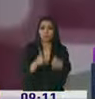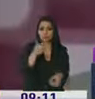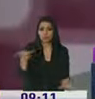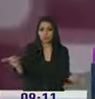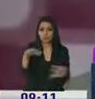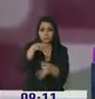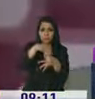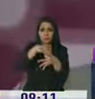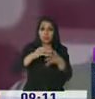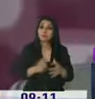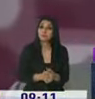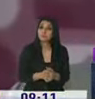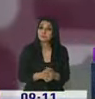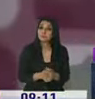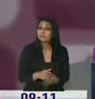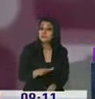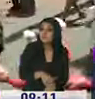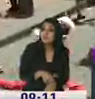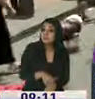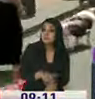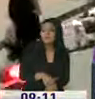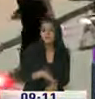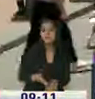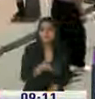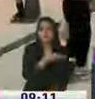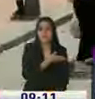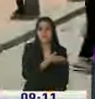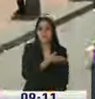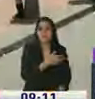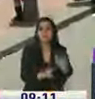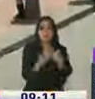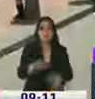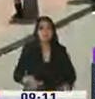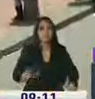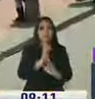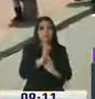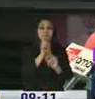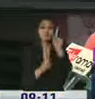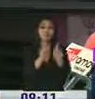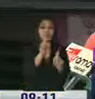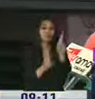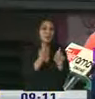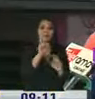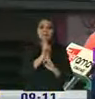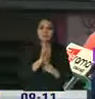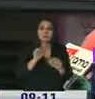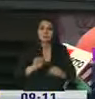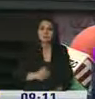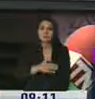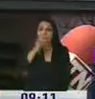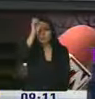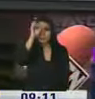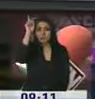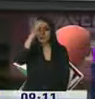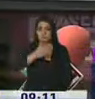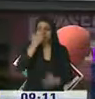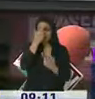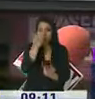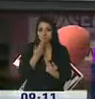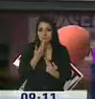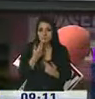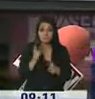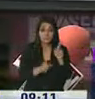que esta aceptación se debe principalmente a la expectativa que tiene la población de ser consultada. Ahora la población considera que sí